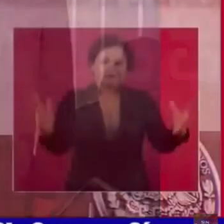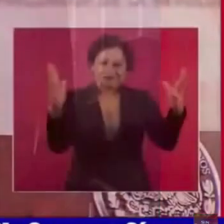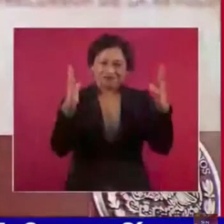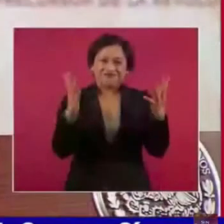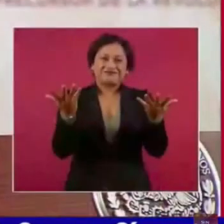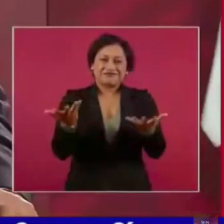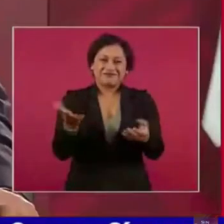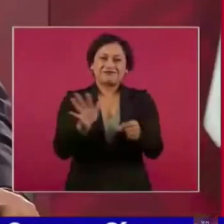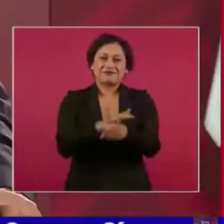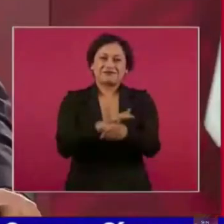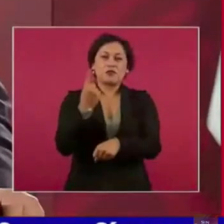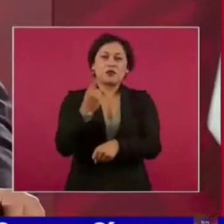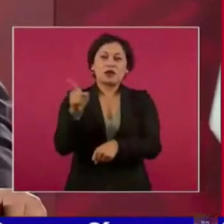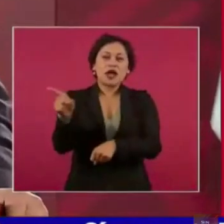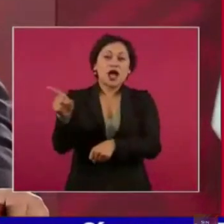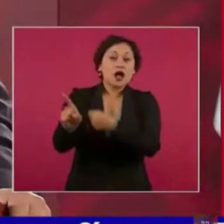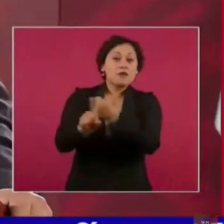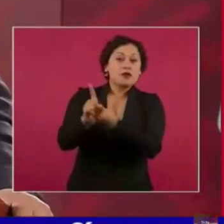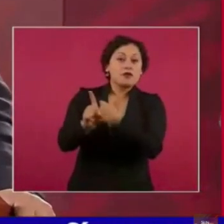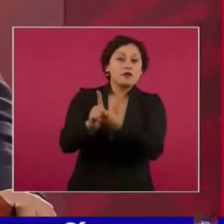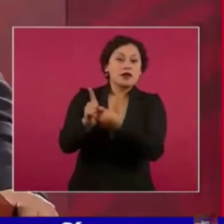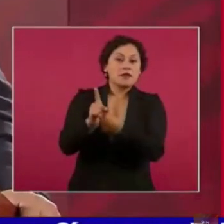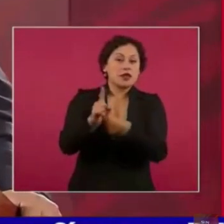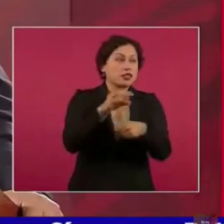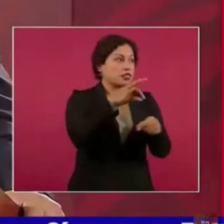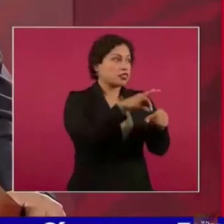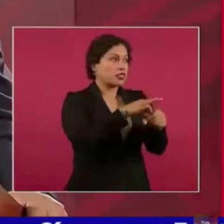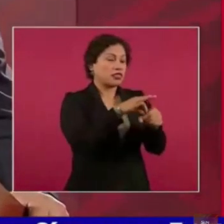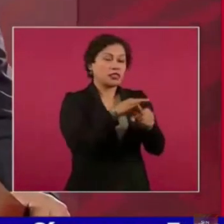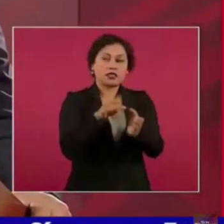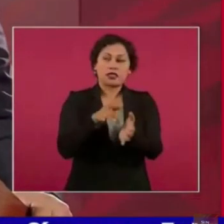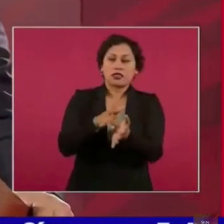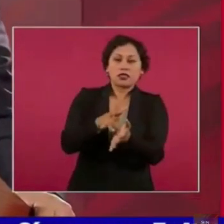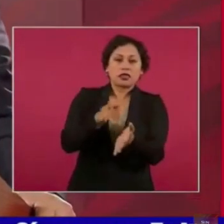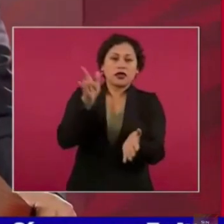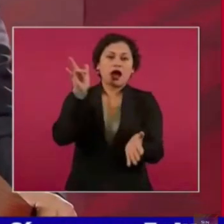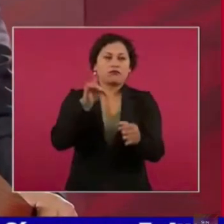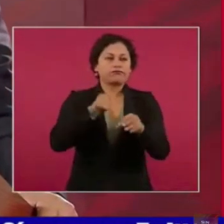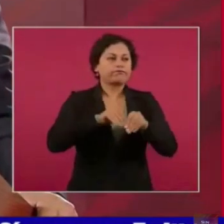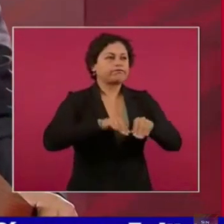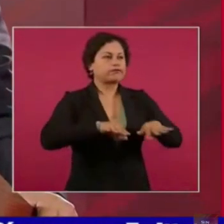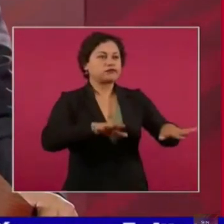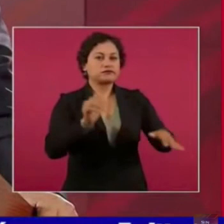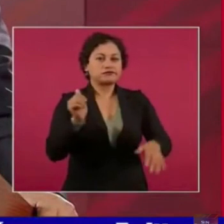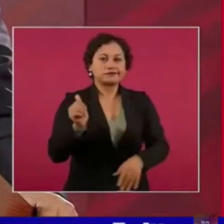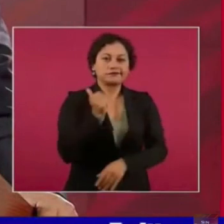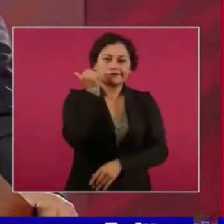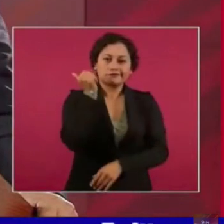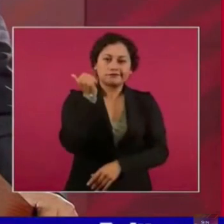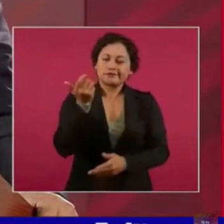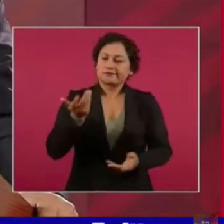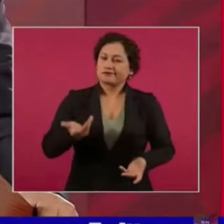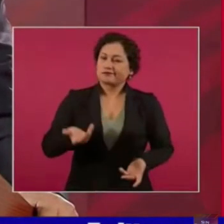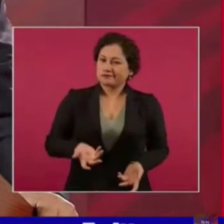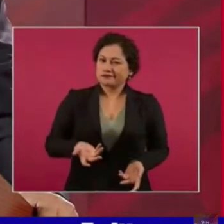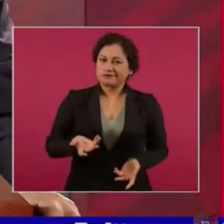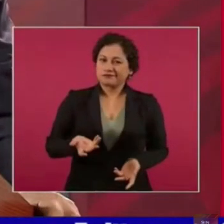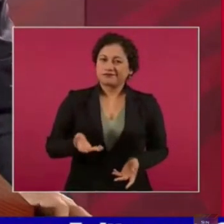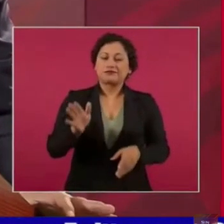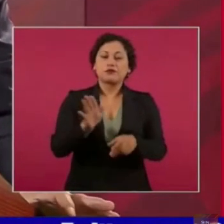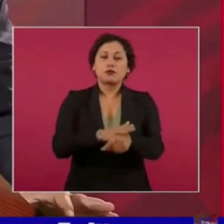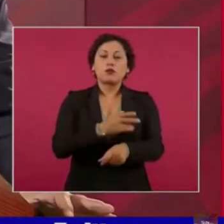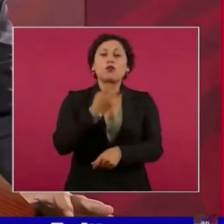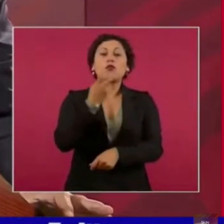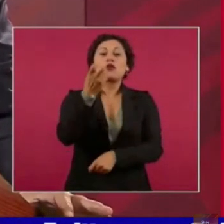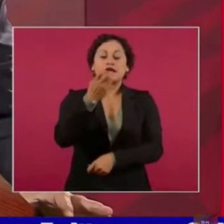un poco más como polite o diplomático al referirse al papel que jugó